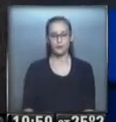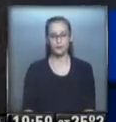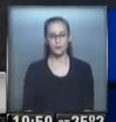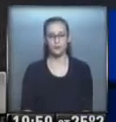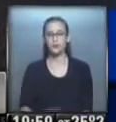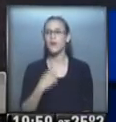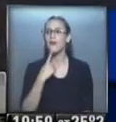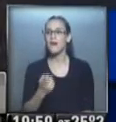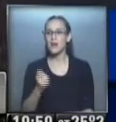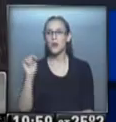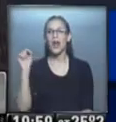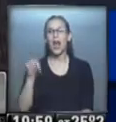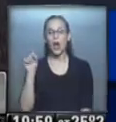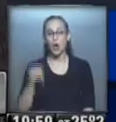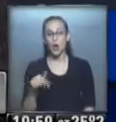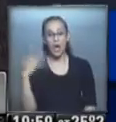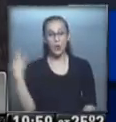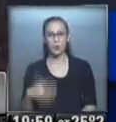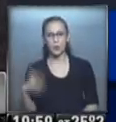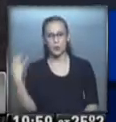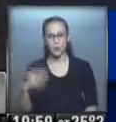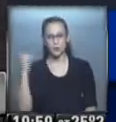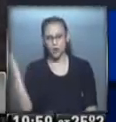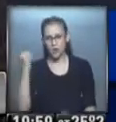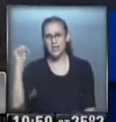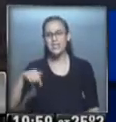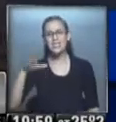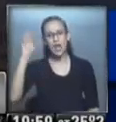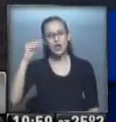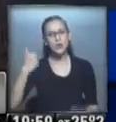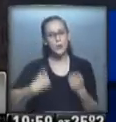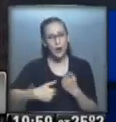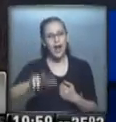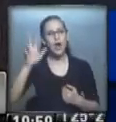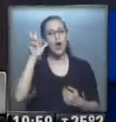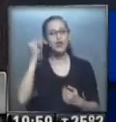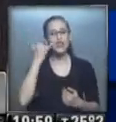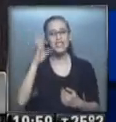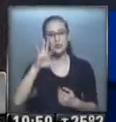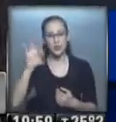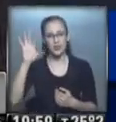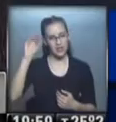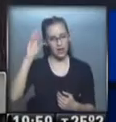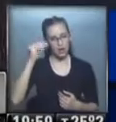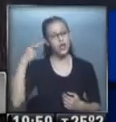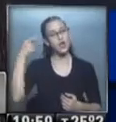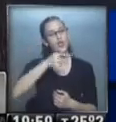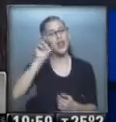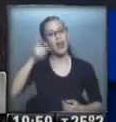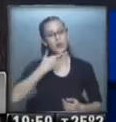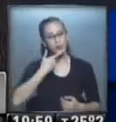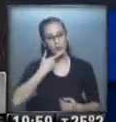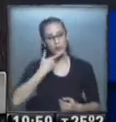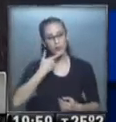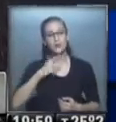Señores, River se está jugando el año esta noche a partir de las 20:50 frente a Lanús, partido válido por